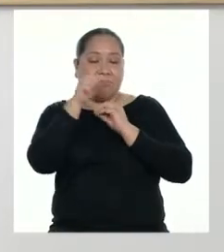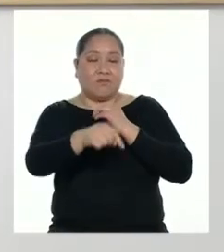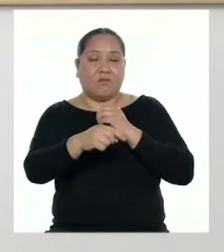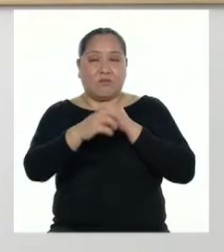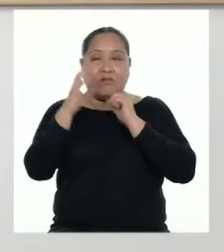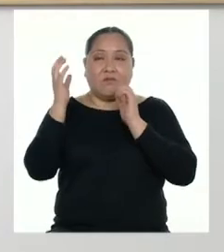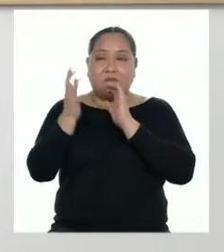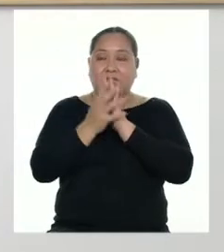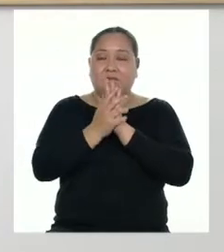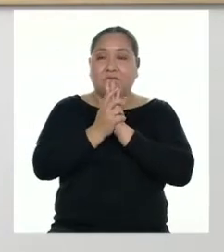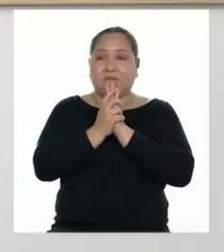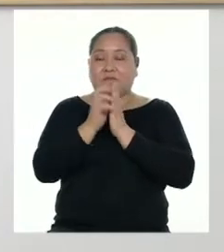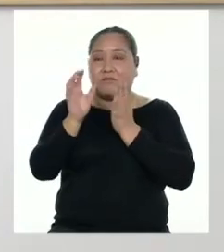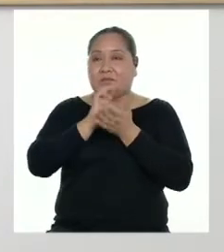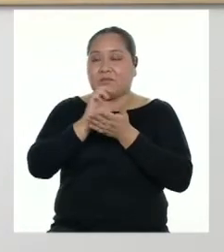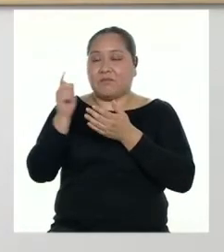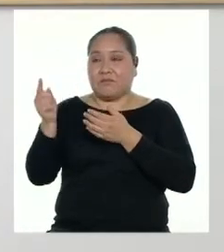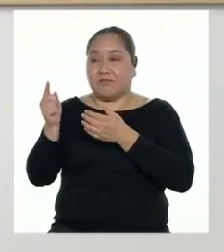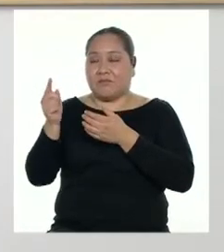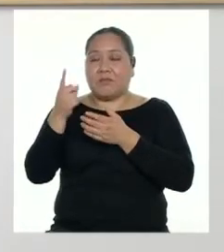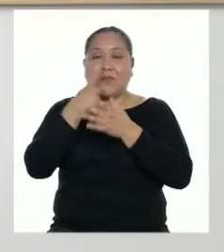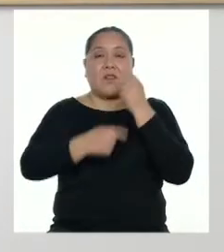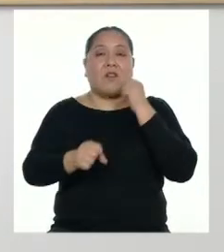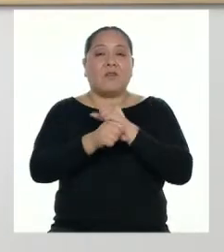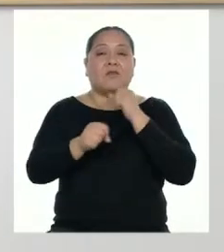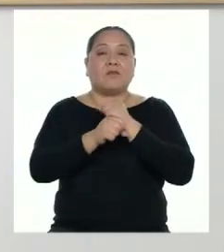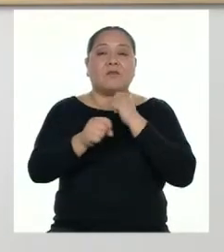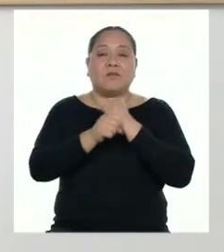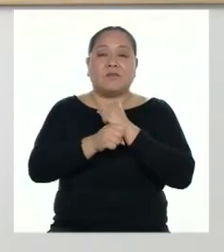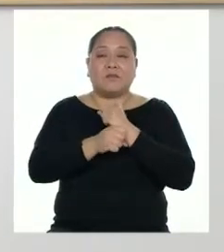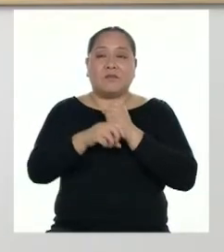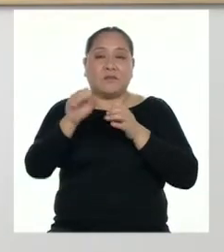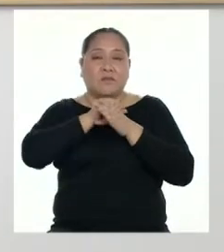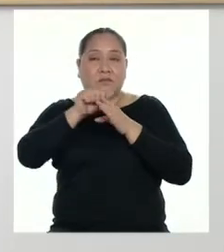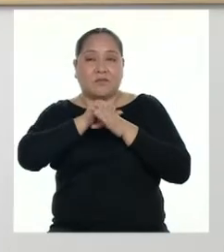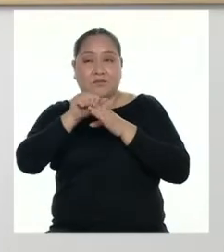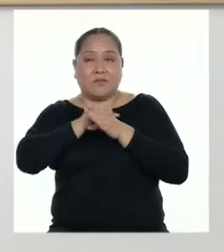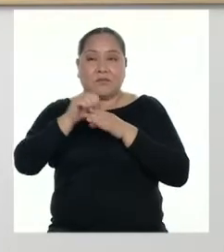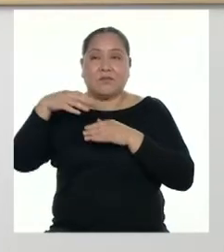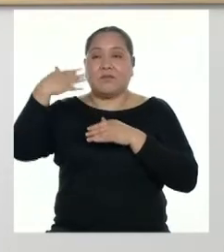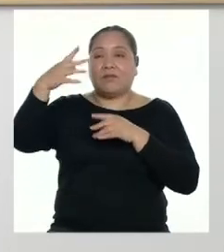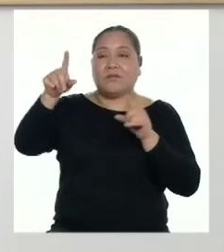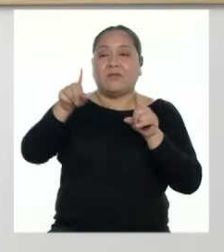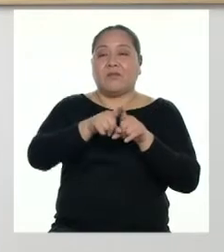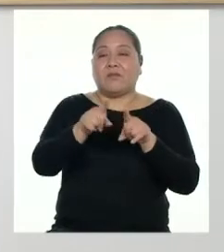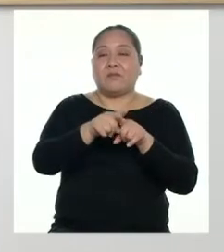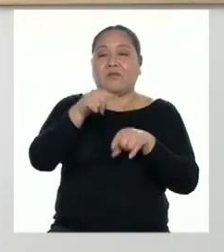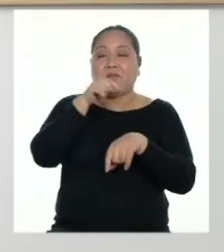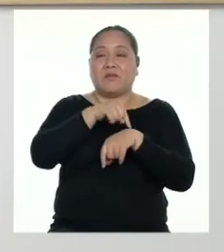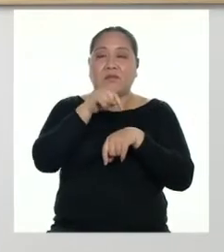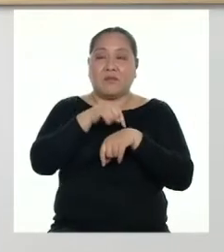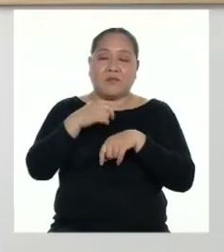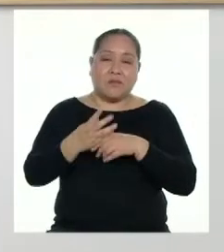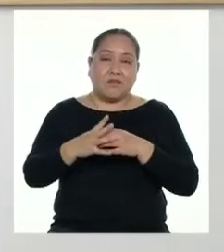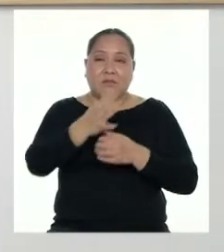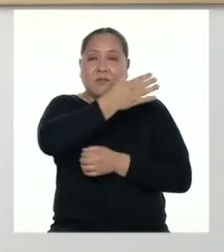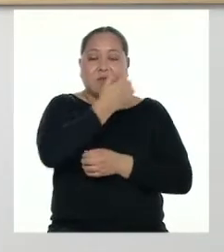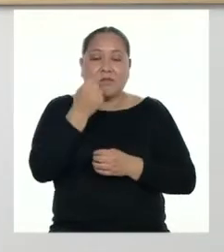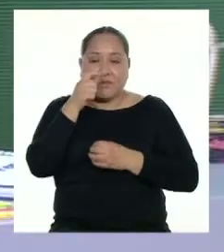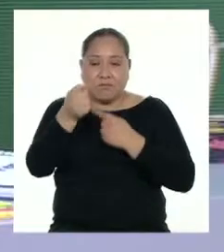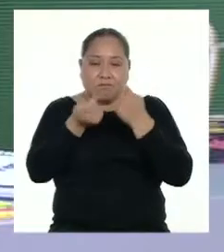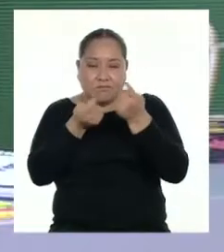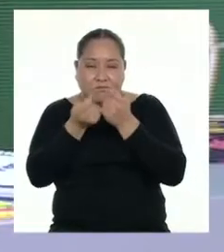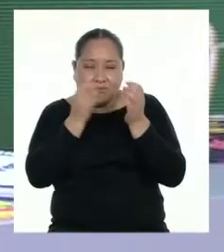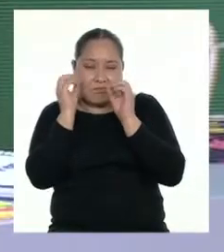la confianza de que con la práctica y el tiempo podremos mejorar y perfeccionar aquello que aún no